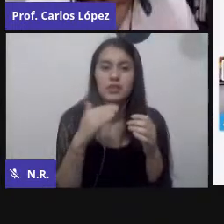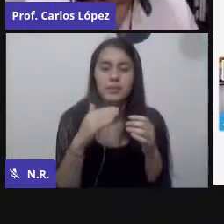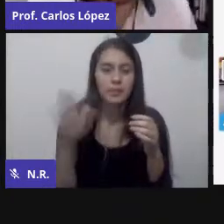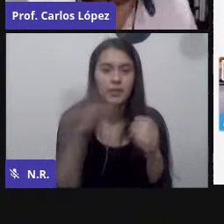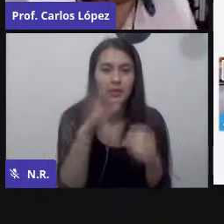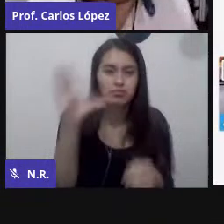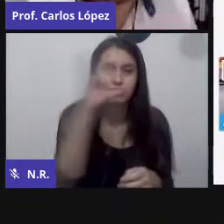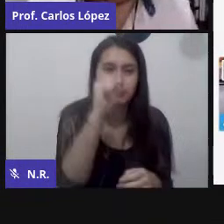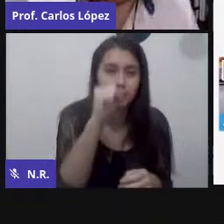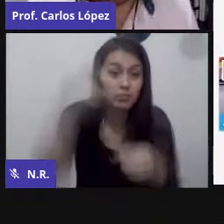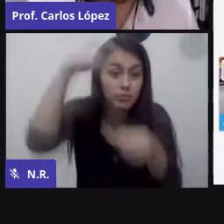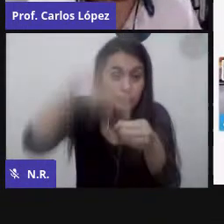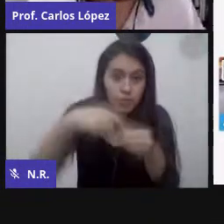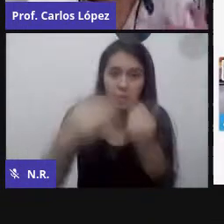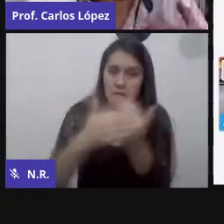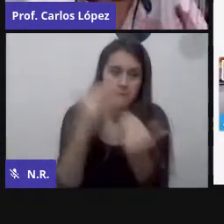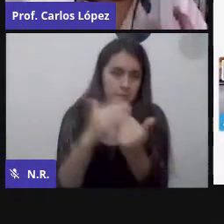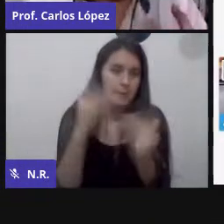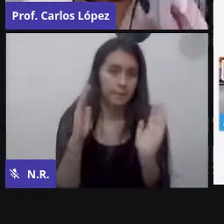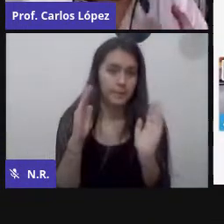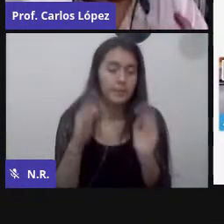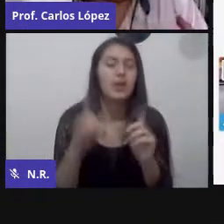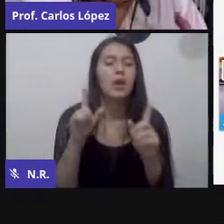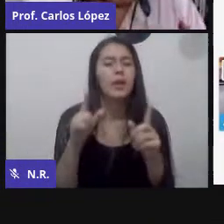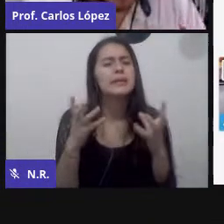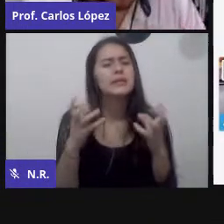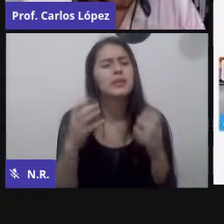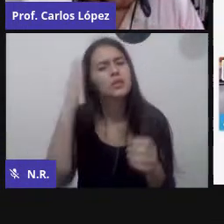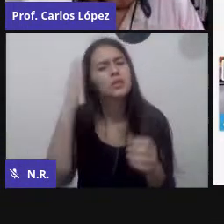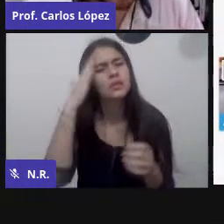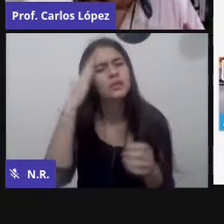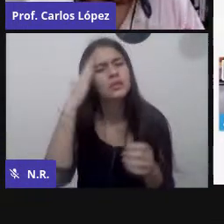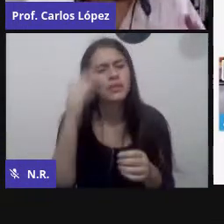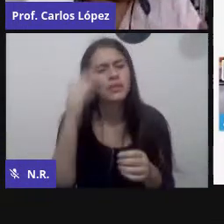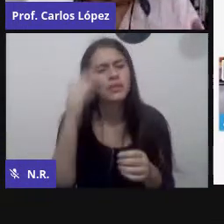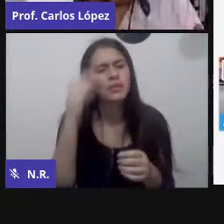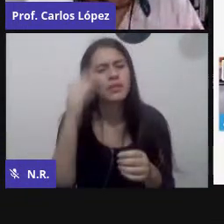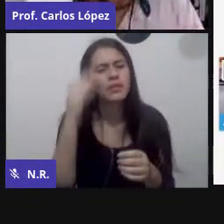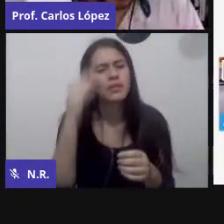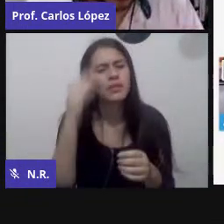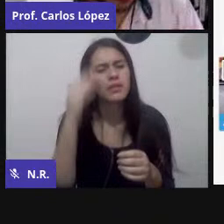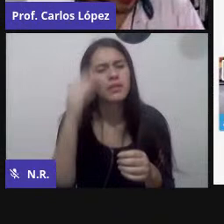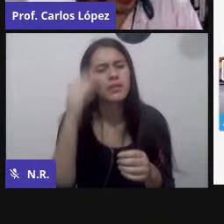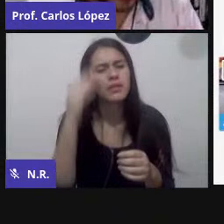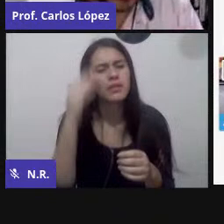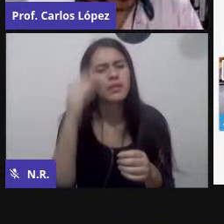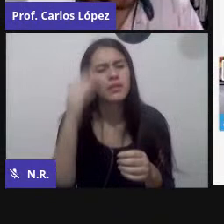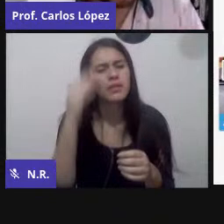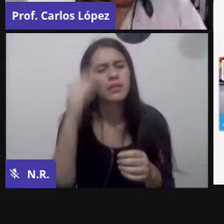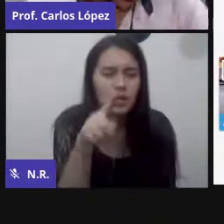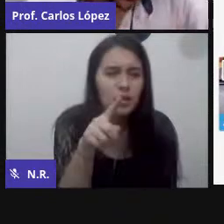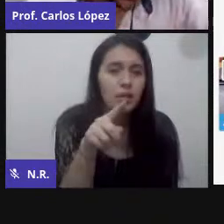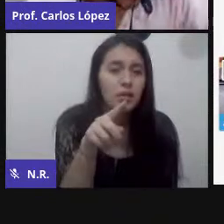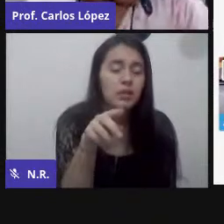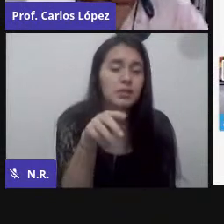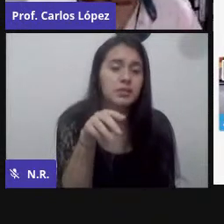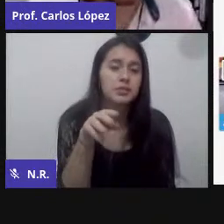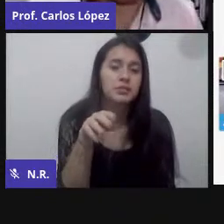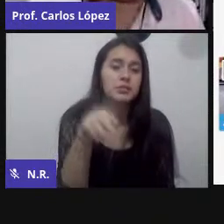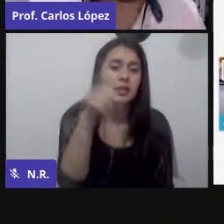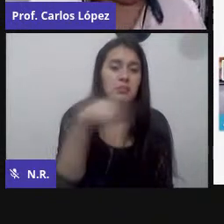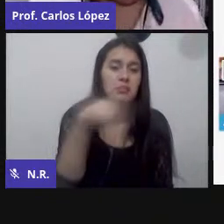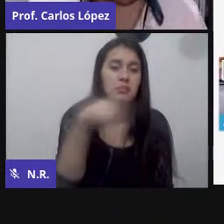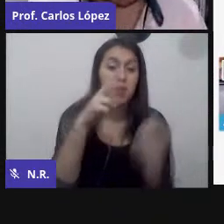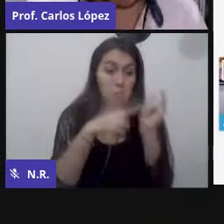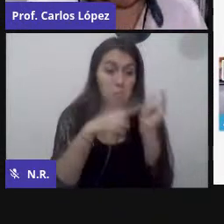que ingresar es muy fácil. Ahora quiero saber, ¿dónde está pasando esto? O todavía no le hemos dado live en